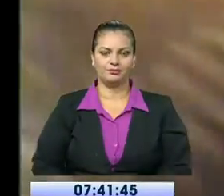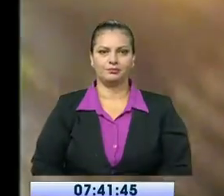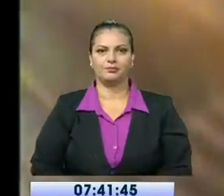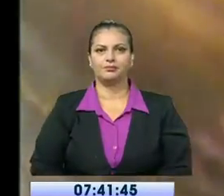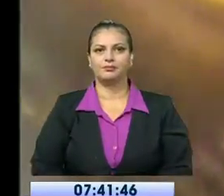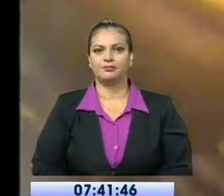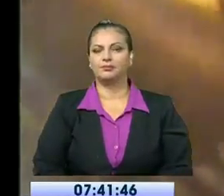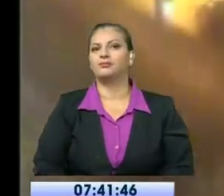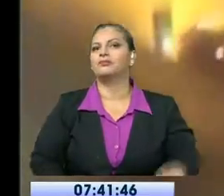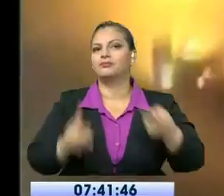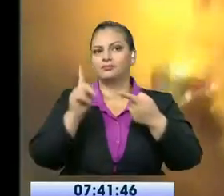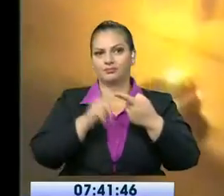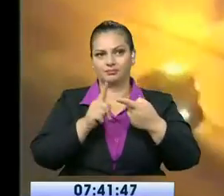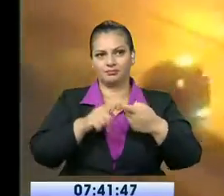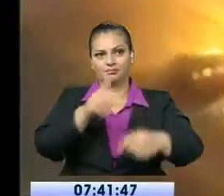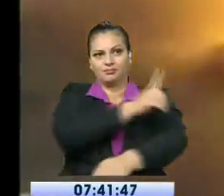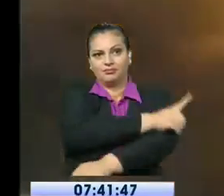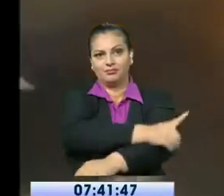La Cámara